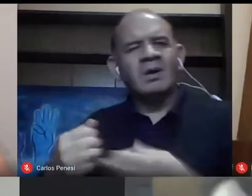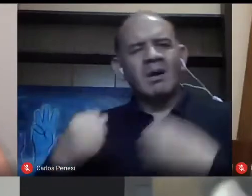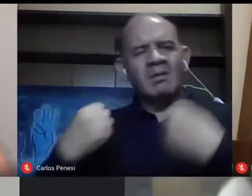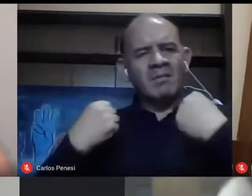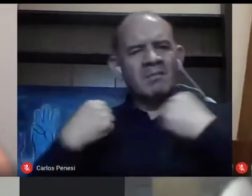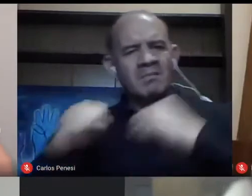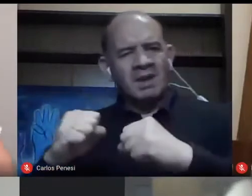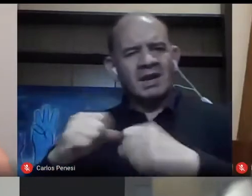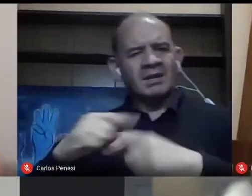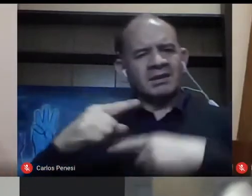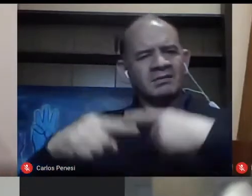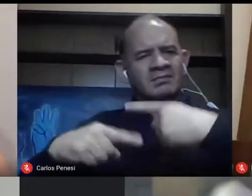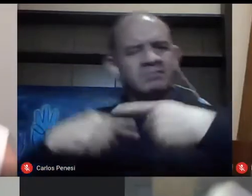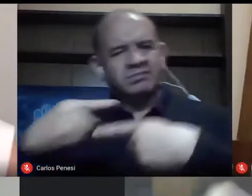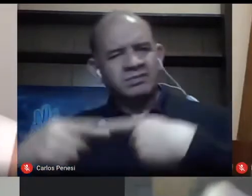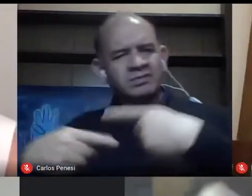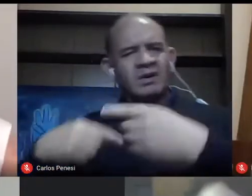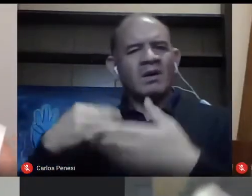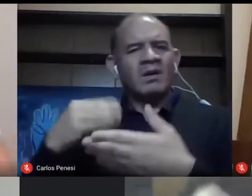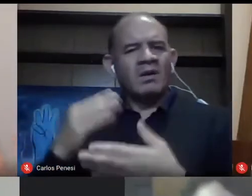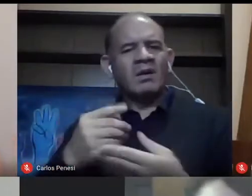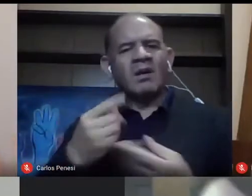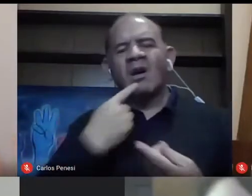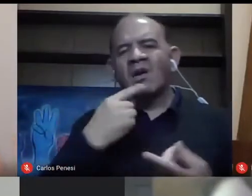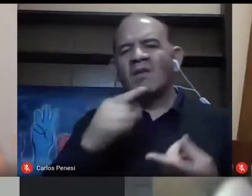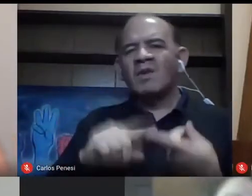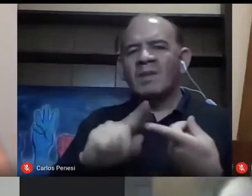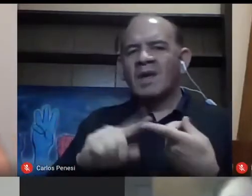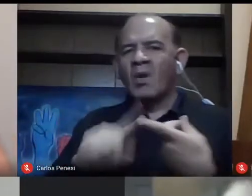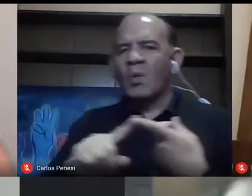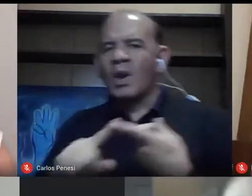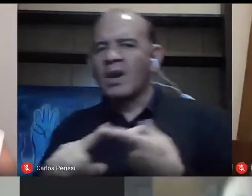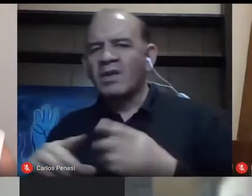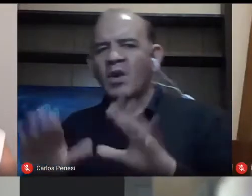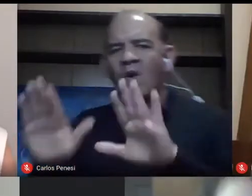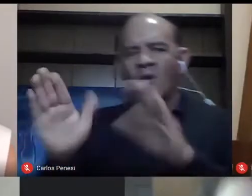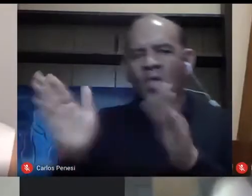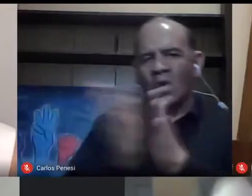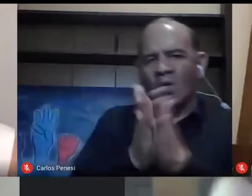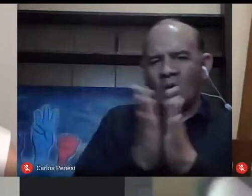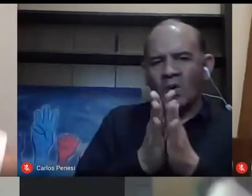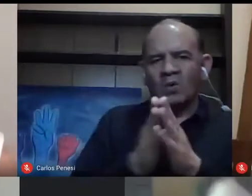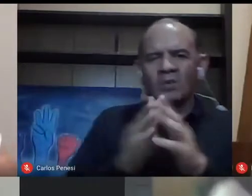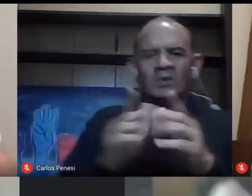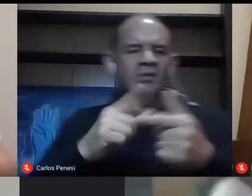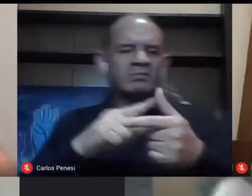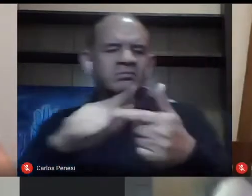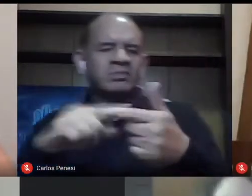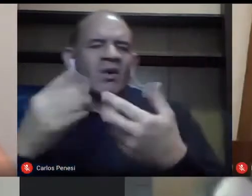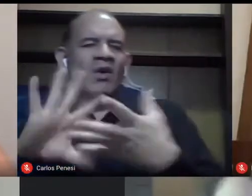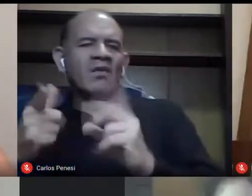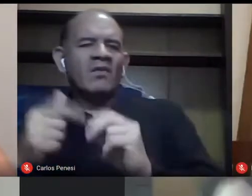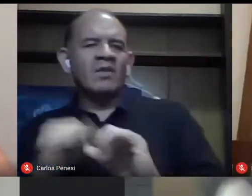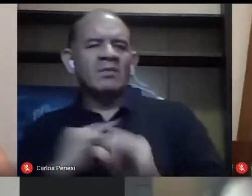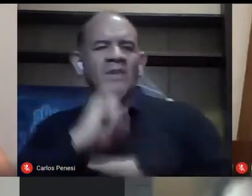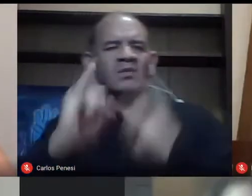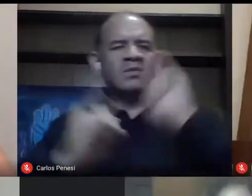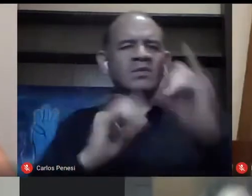una articulación con la red de bibliotecas universitarias, con la organización Tiflonexos? ¿Nos podés contar un poco estas